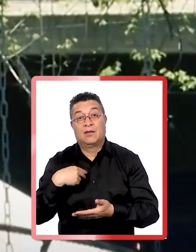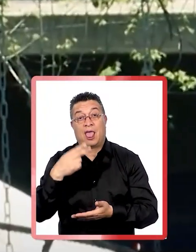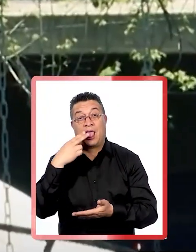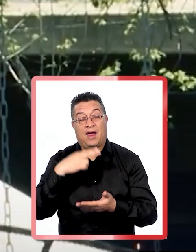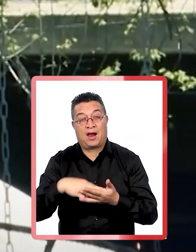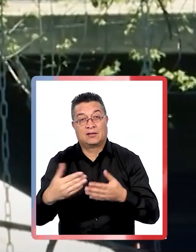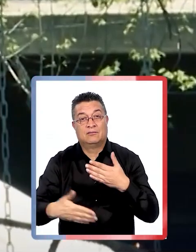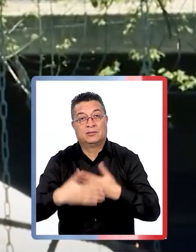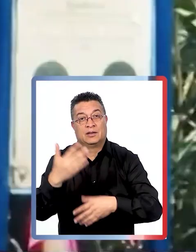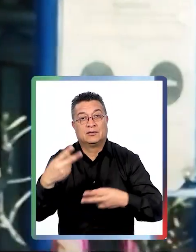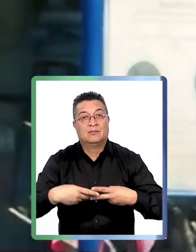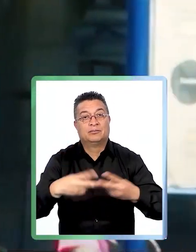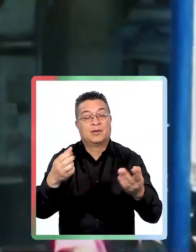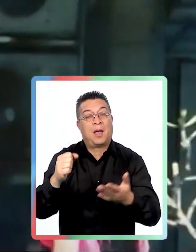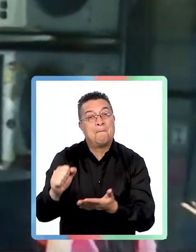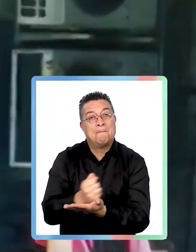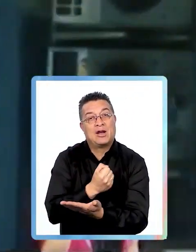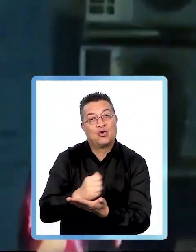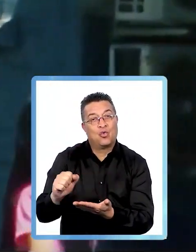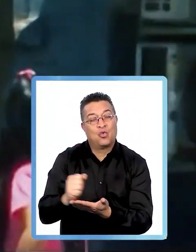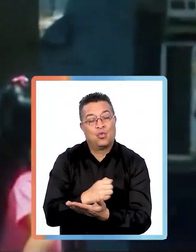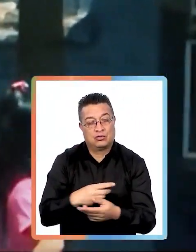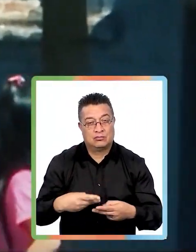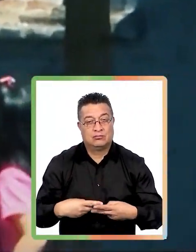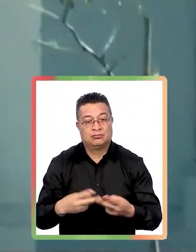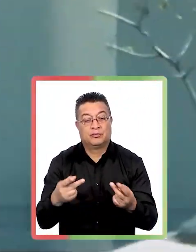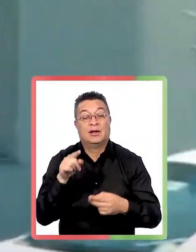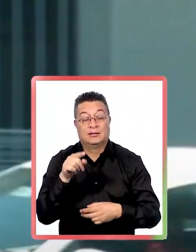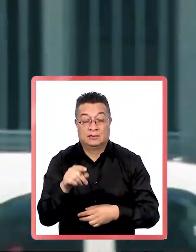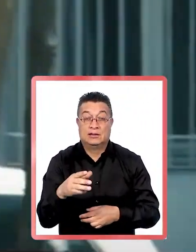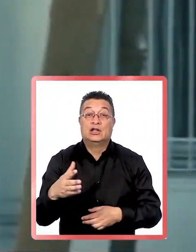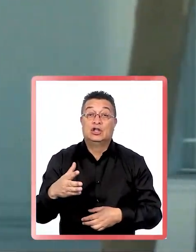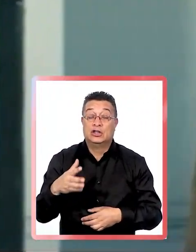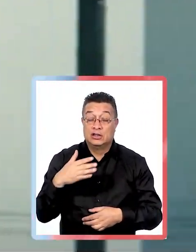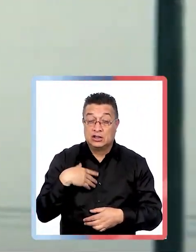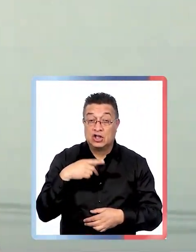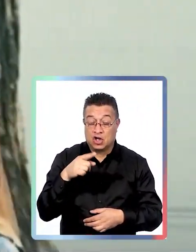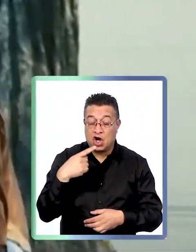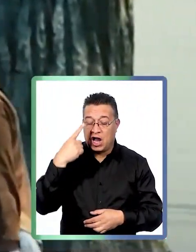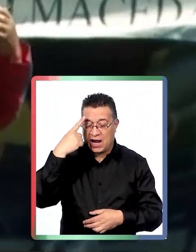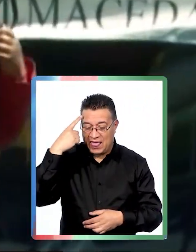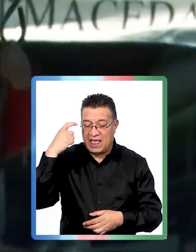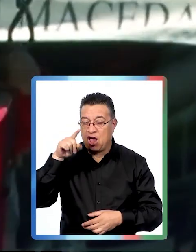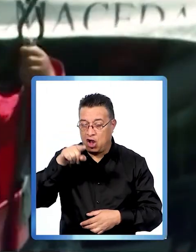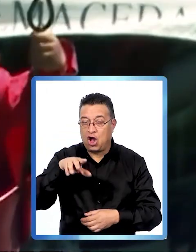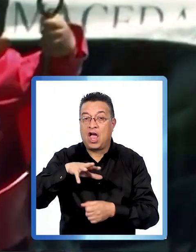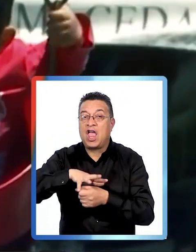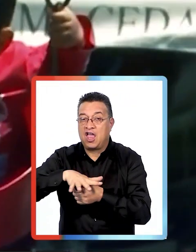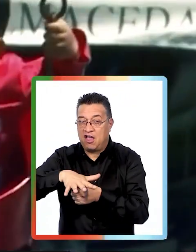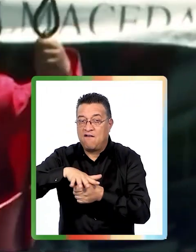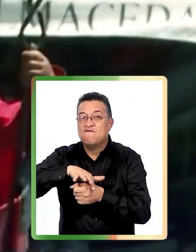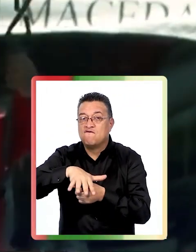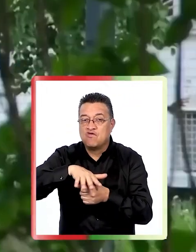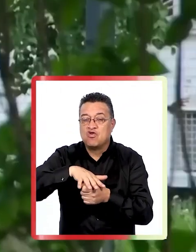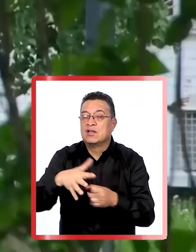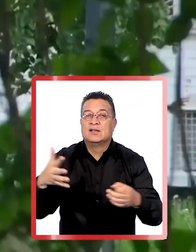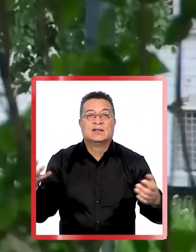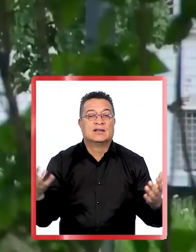en una carta a la prensa, al Mercurio, que también creo que ha influido,